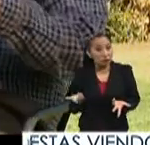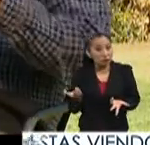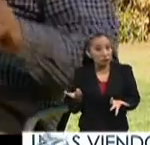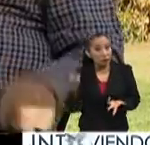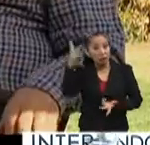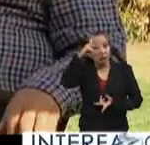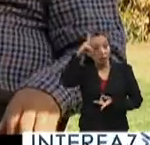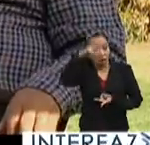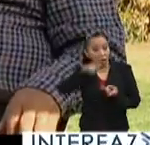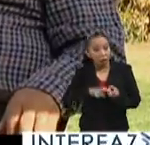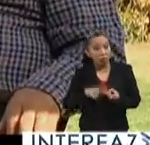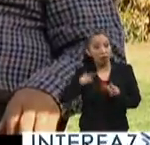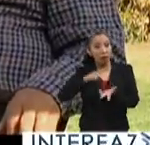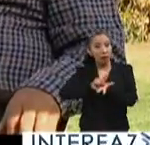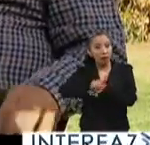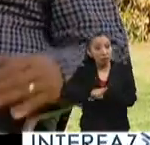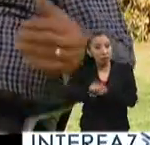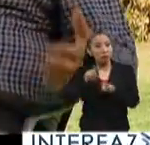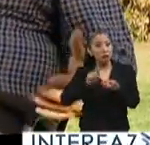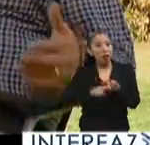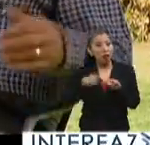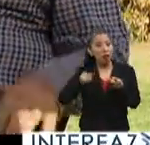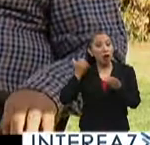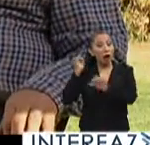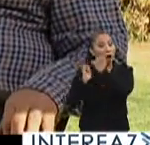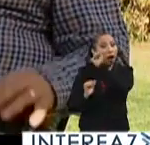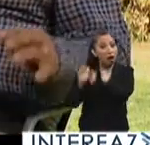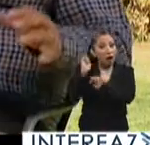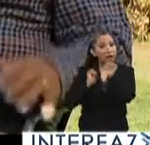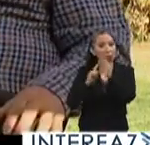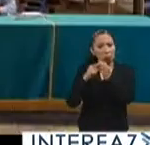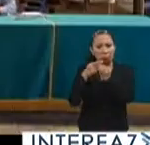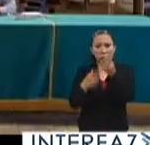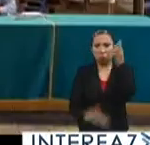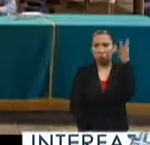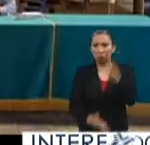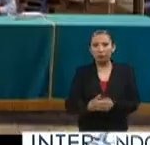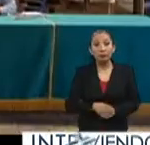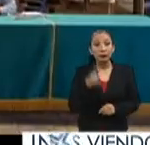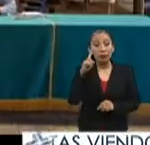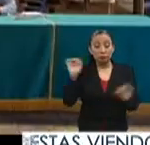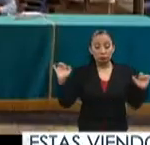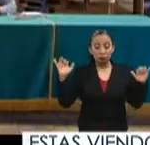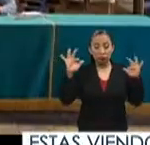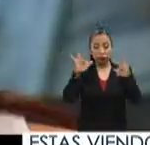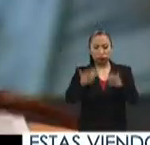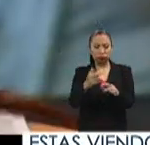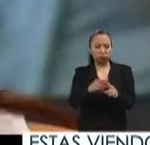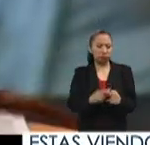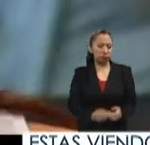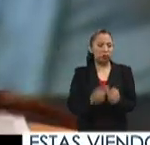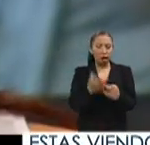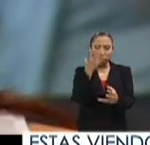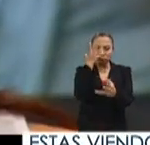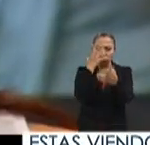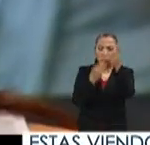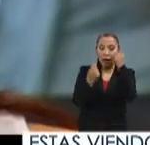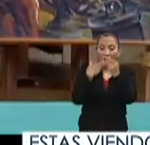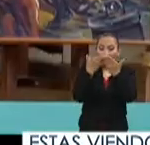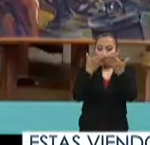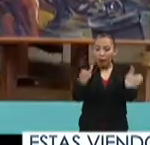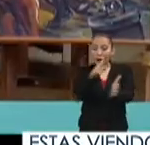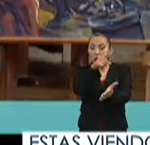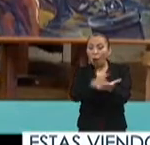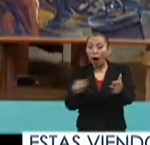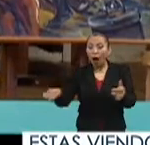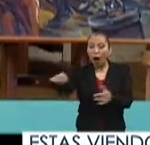con psicología, con derecho, con antropología, en fin. Un evento en esencia formativo que abre